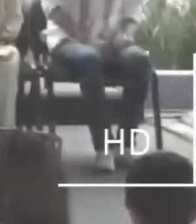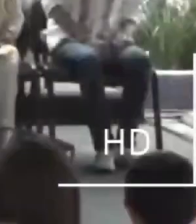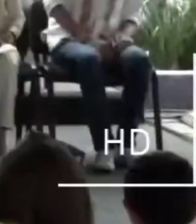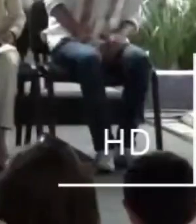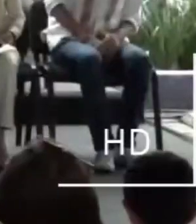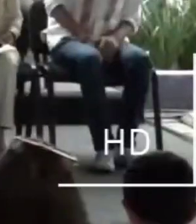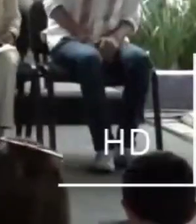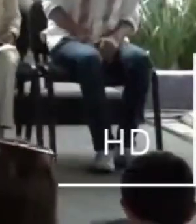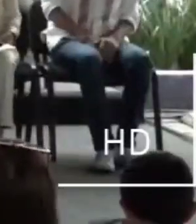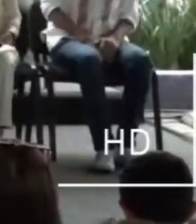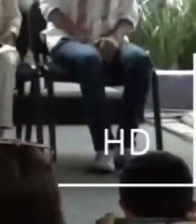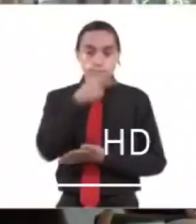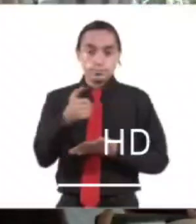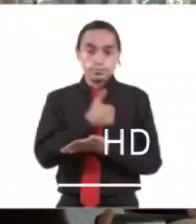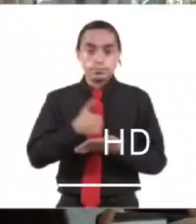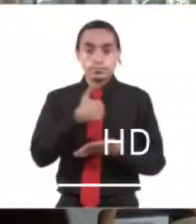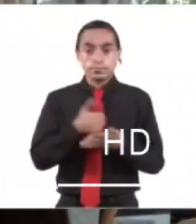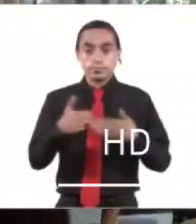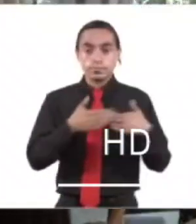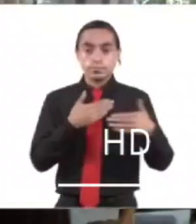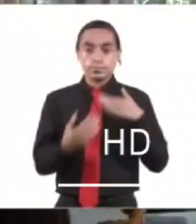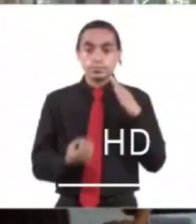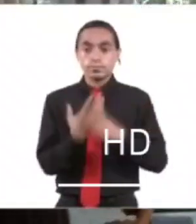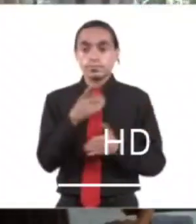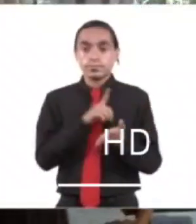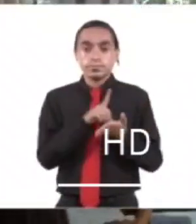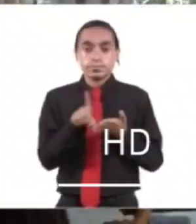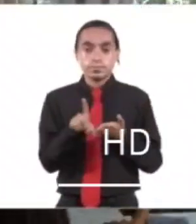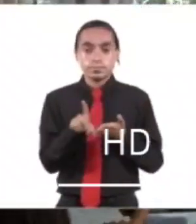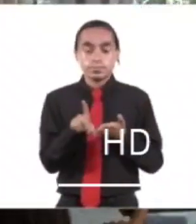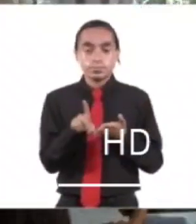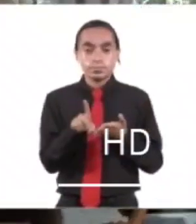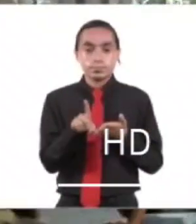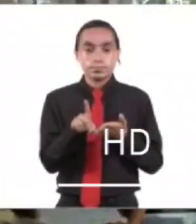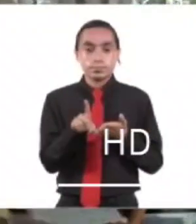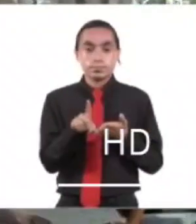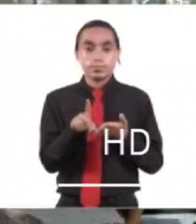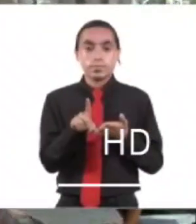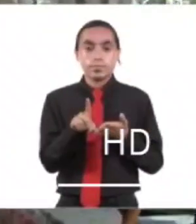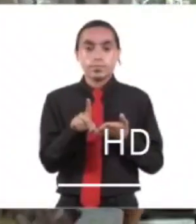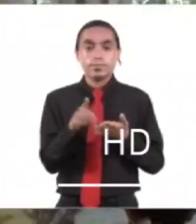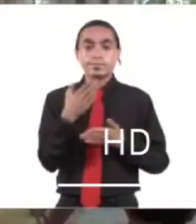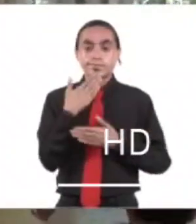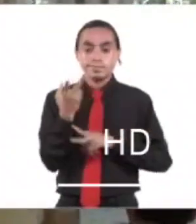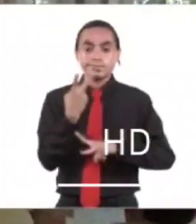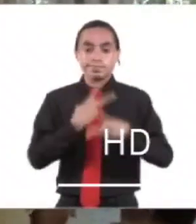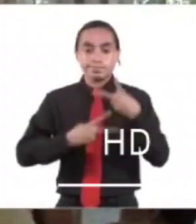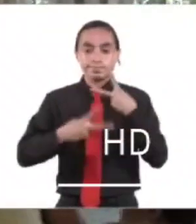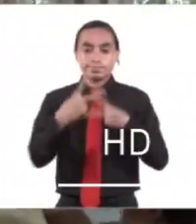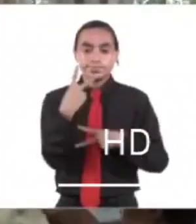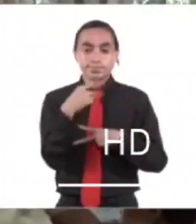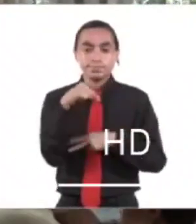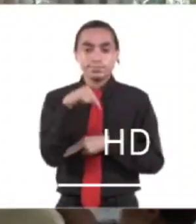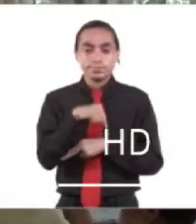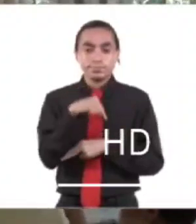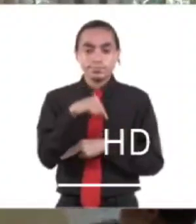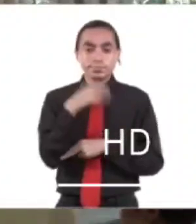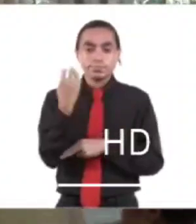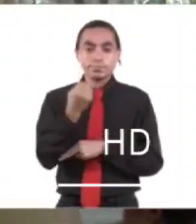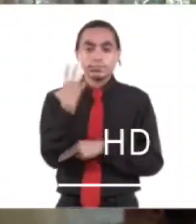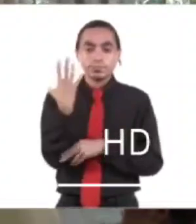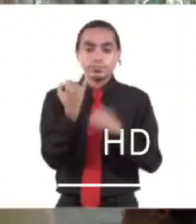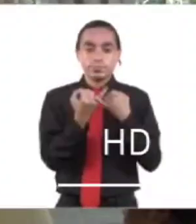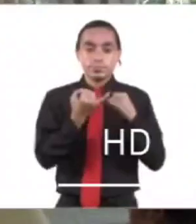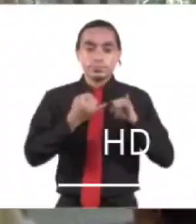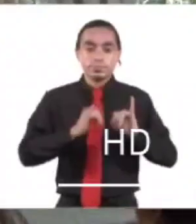Gobierno de la Ciudad de México, ciudad innovadora y de derechos, les da la más cordial de las bienvenidas al acto de